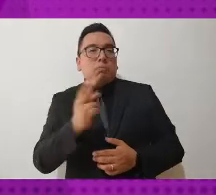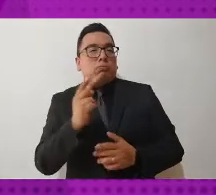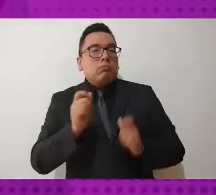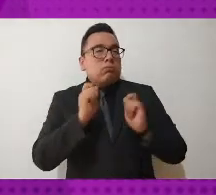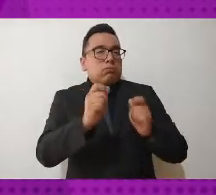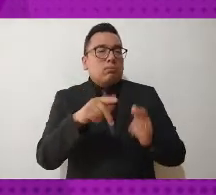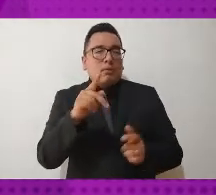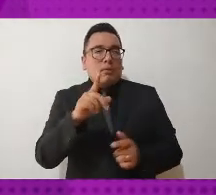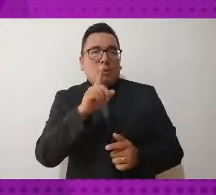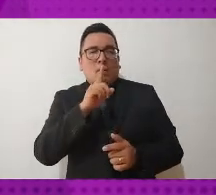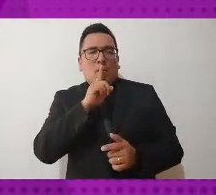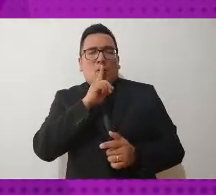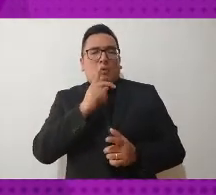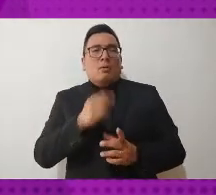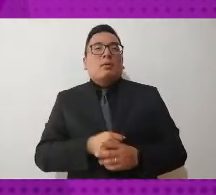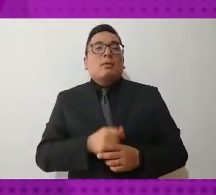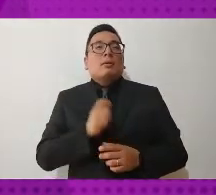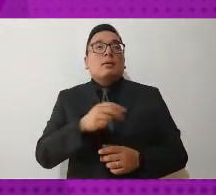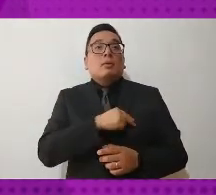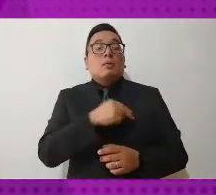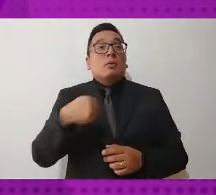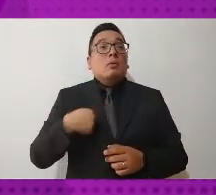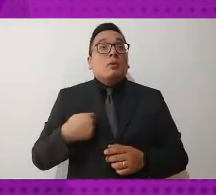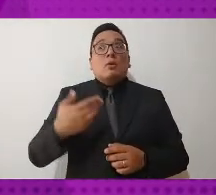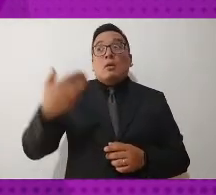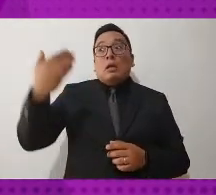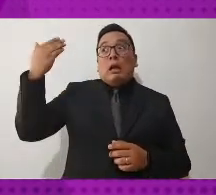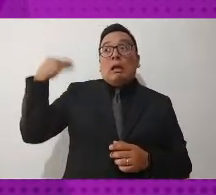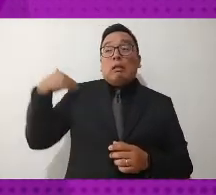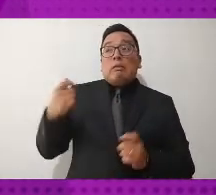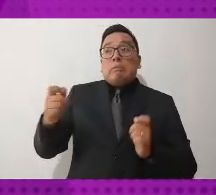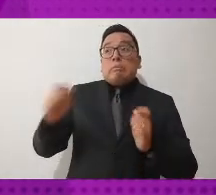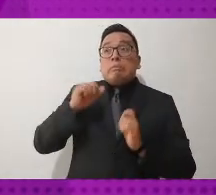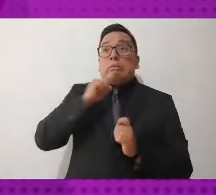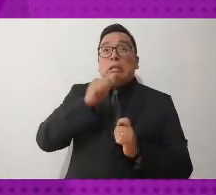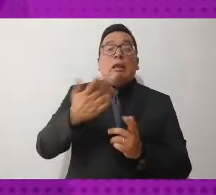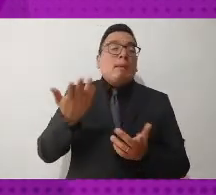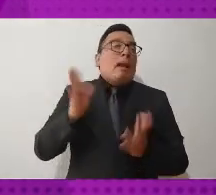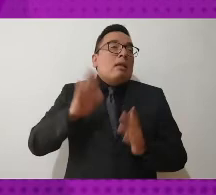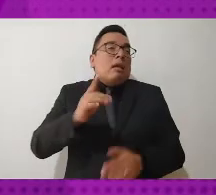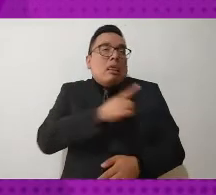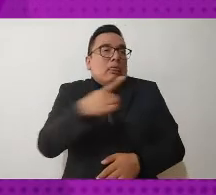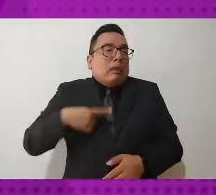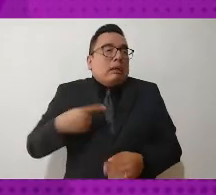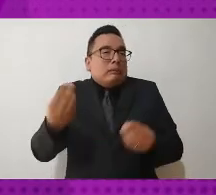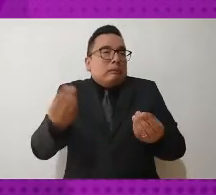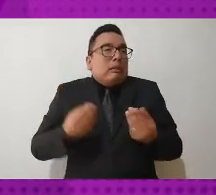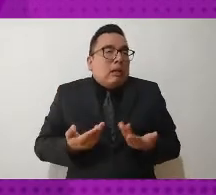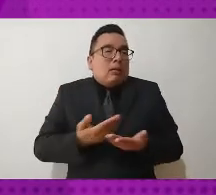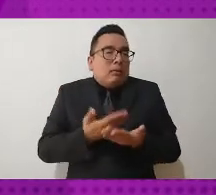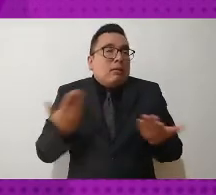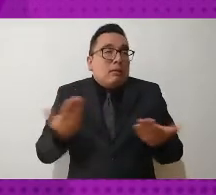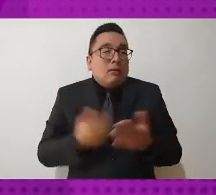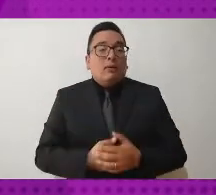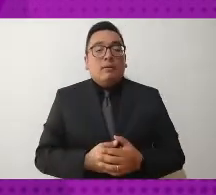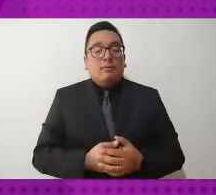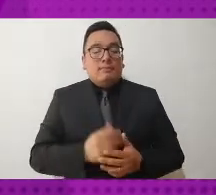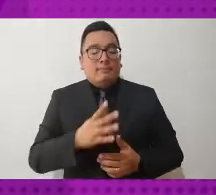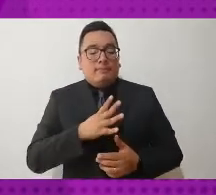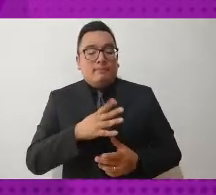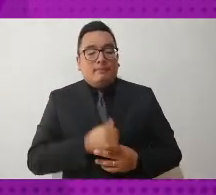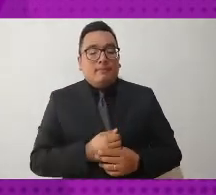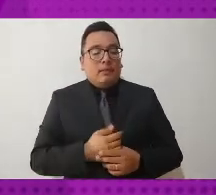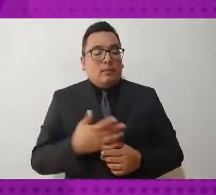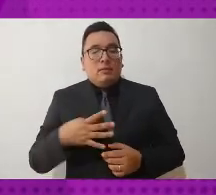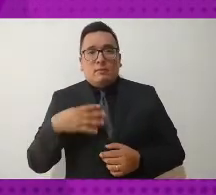demás pero pues no es así es algo que se nos debe históricamente son derechos que tenemos que ir ganando si bien con luchas con